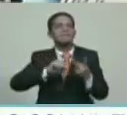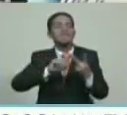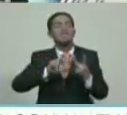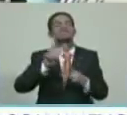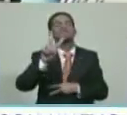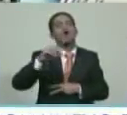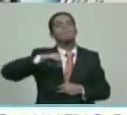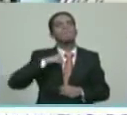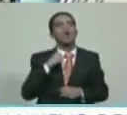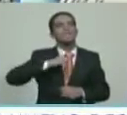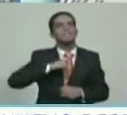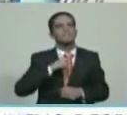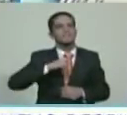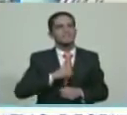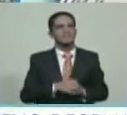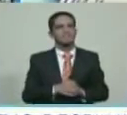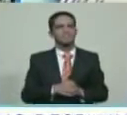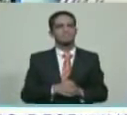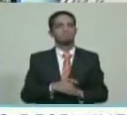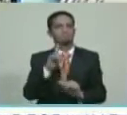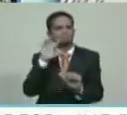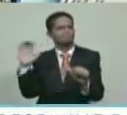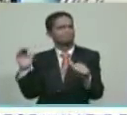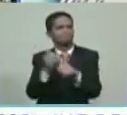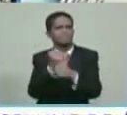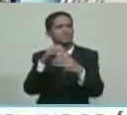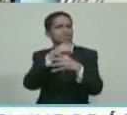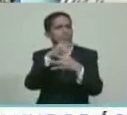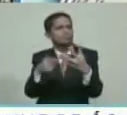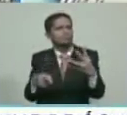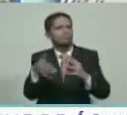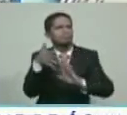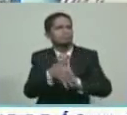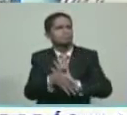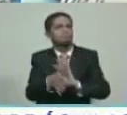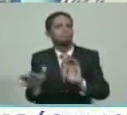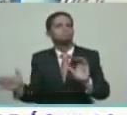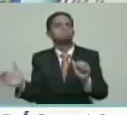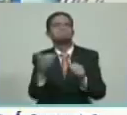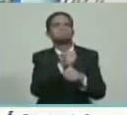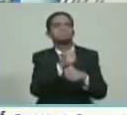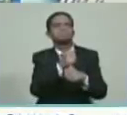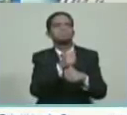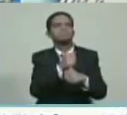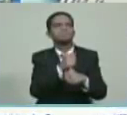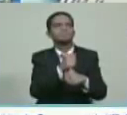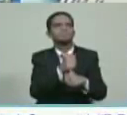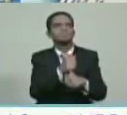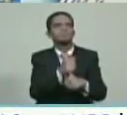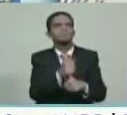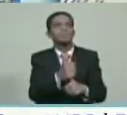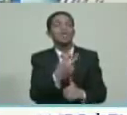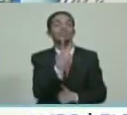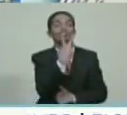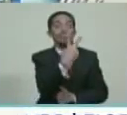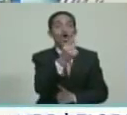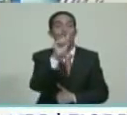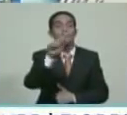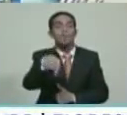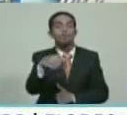policiales. Las incautaciones realizadas son las siguientes: se han incautado 2.1